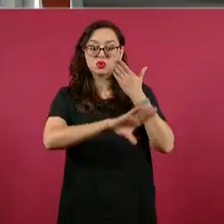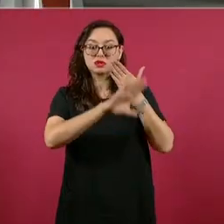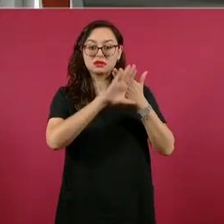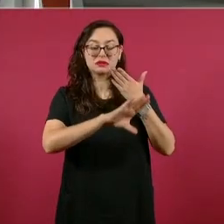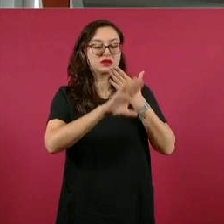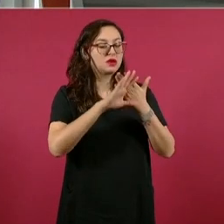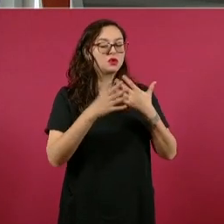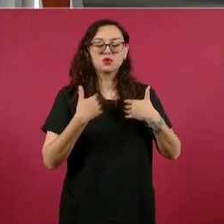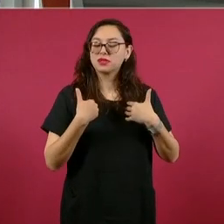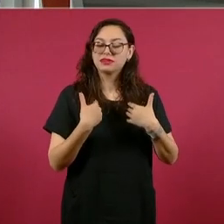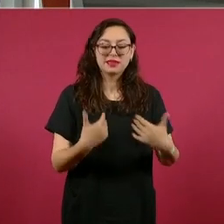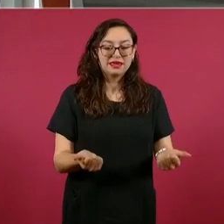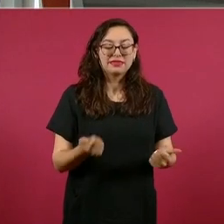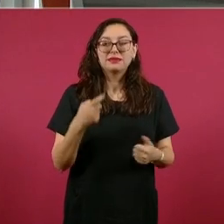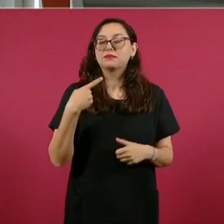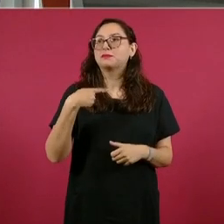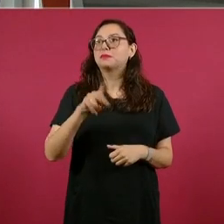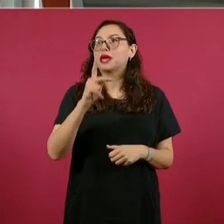Porque